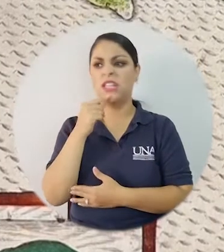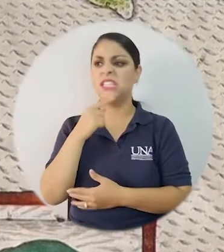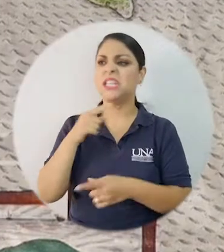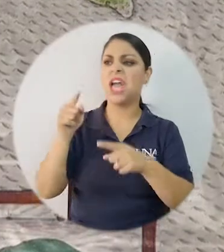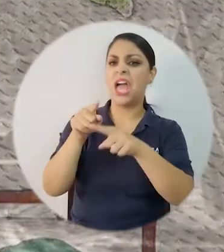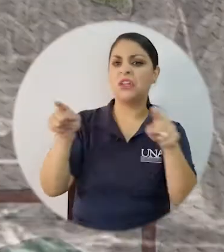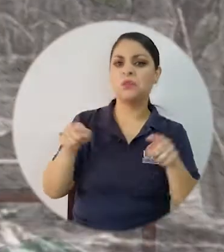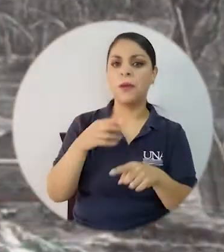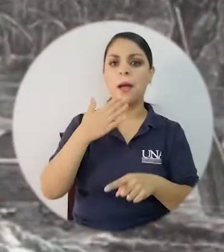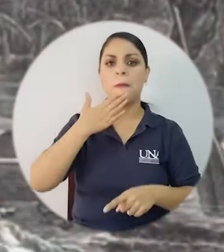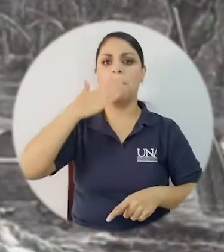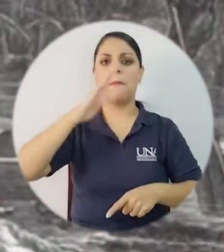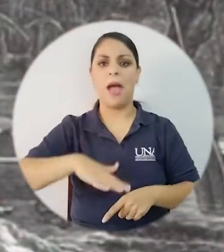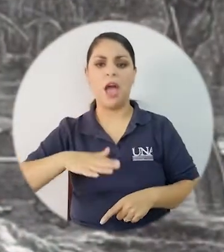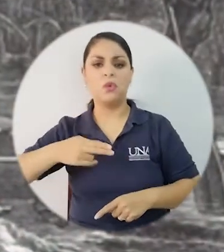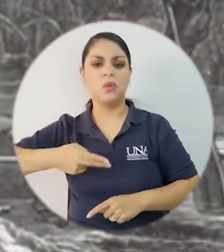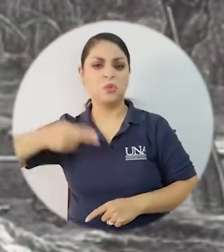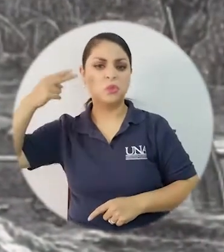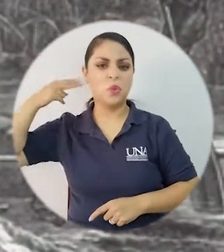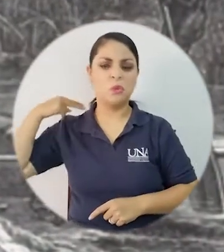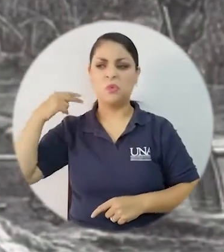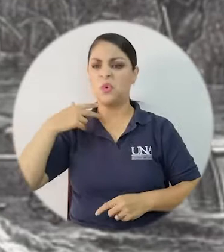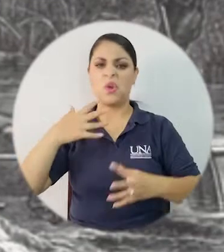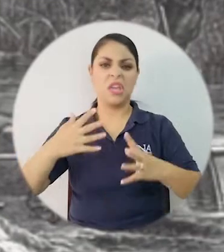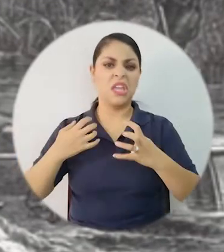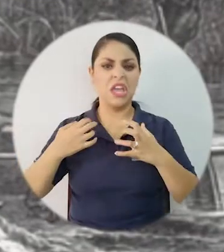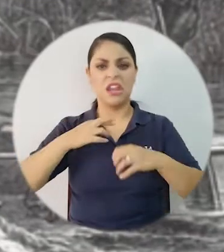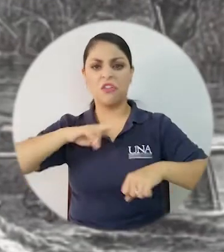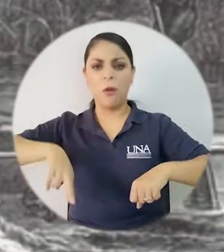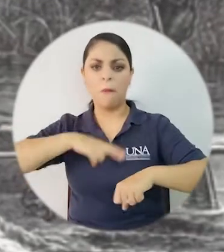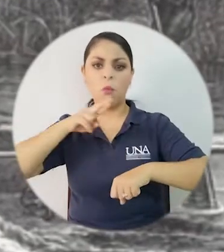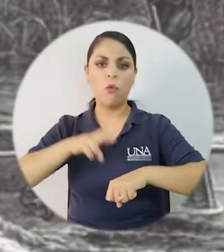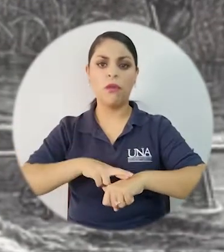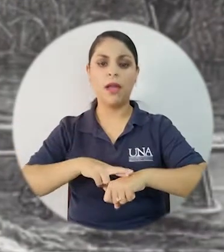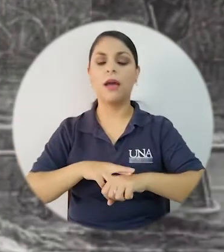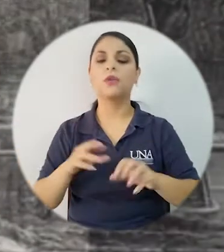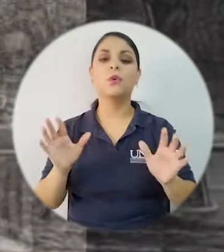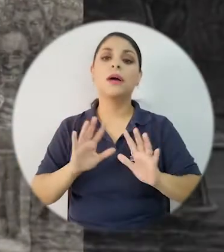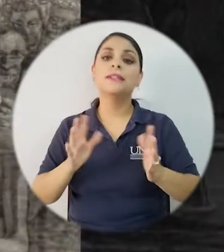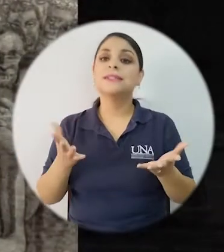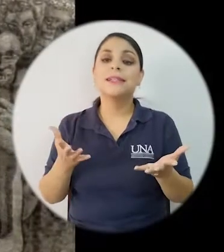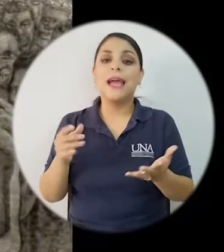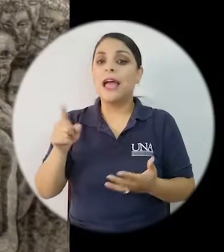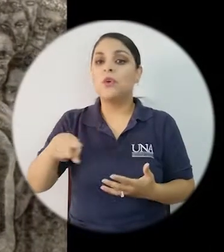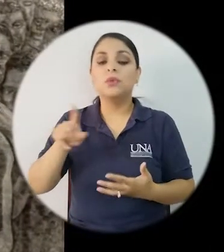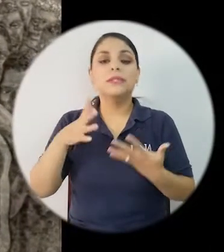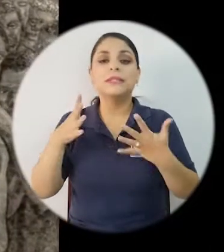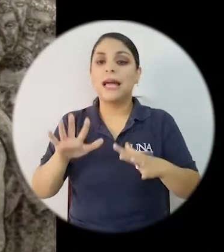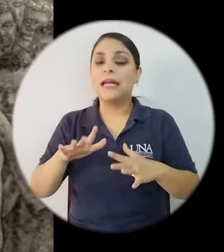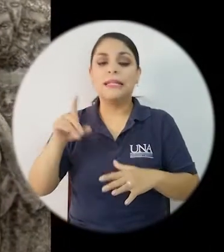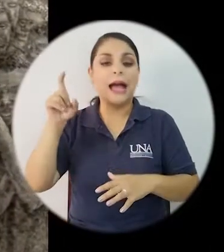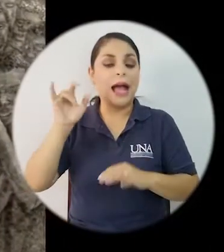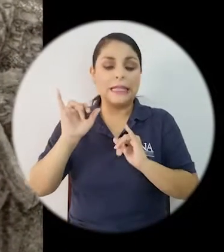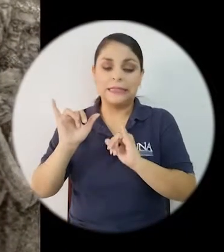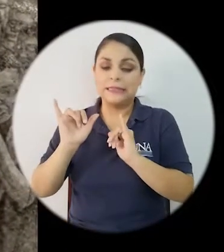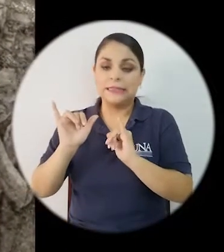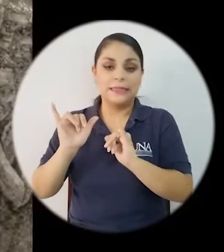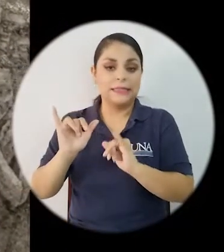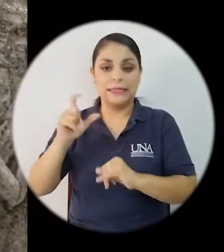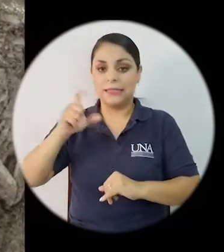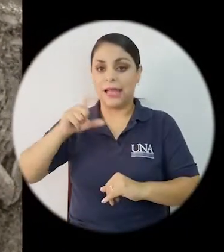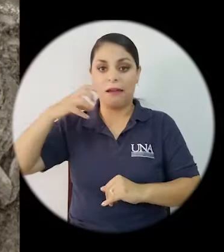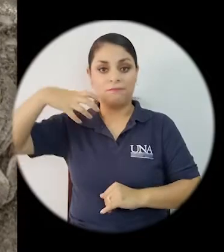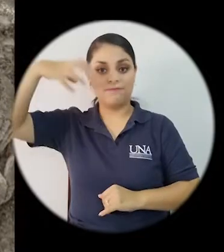que, ay, eso eran los malos de la historia porque no querían la república, porque les daba. Es que no se entendían sin esa autoridad